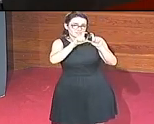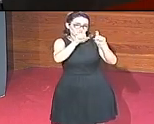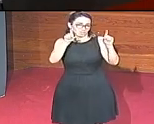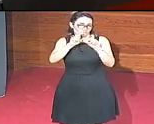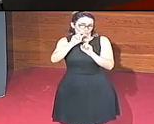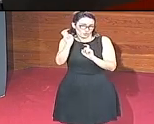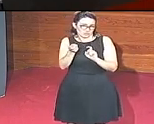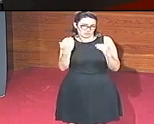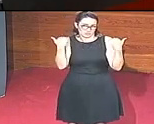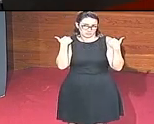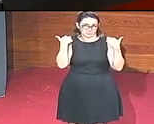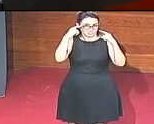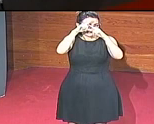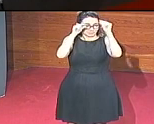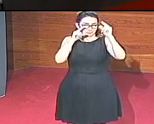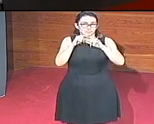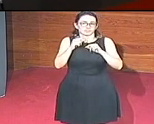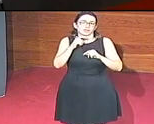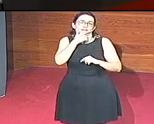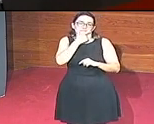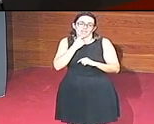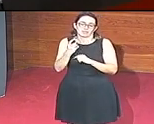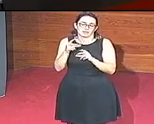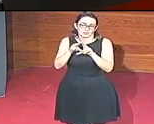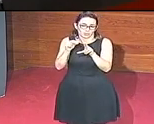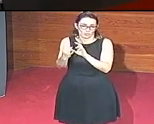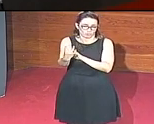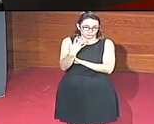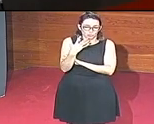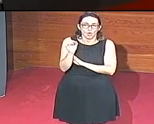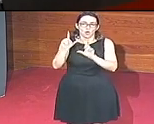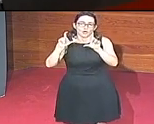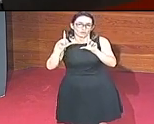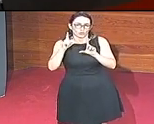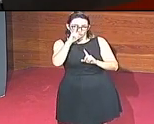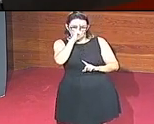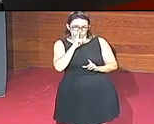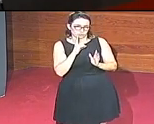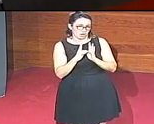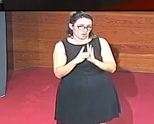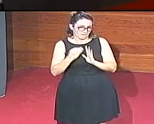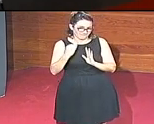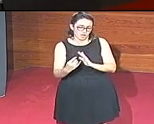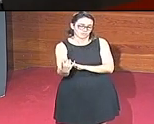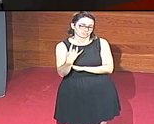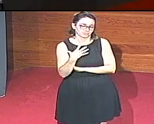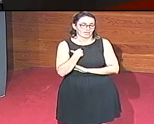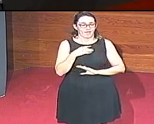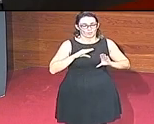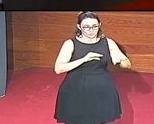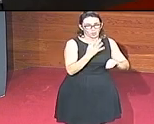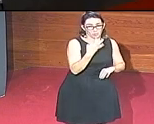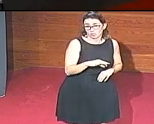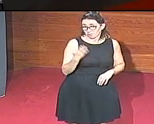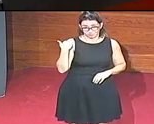aeronáutica pasan vídeos o tienen fotografías de alta resolución que tú puedes utilizar antes no antes tienes que hacer todos los